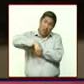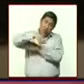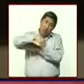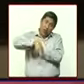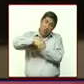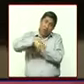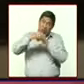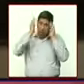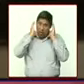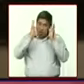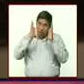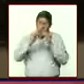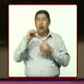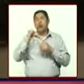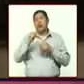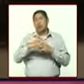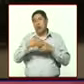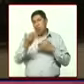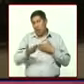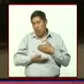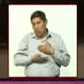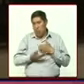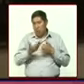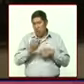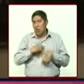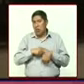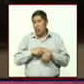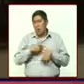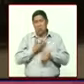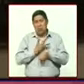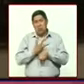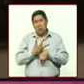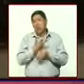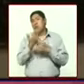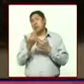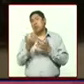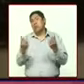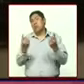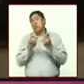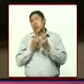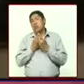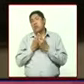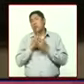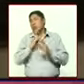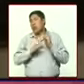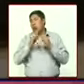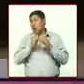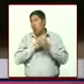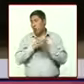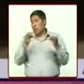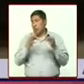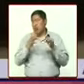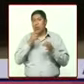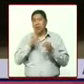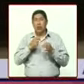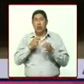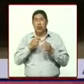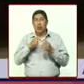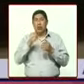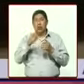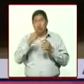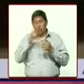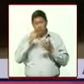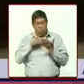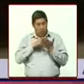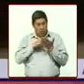vamos a estar atendiendo. Así es, les invitamos, todavía hay un poco de tiempo, 3 horas tienen para acercarse a cualquiera de nuestras oficinas y poder realizar